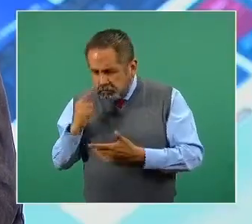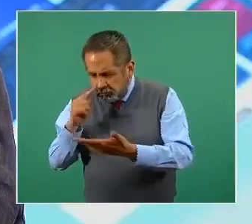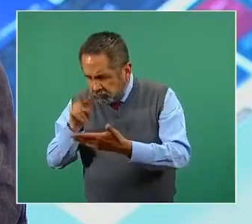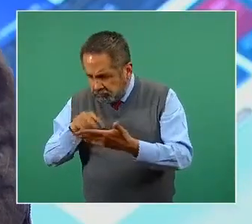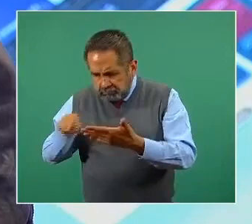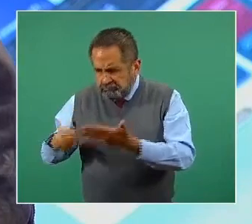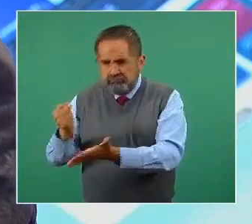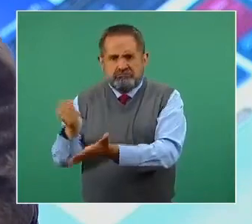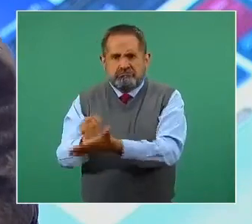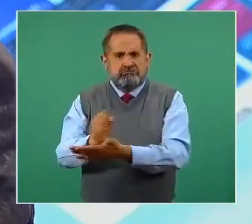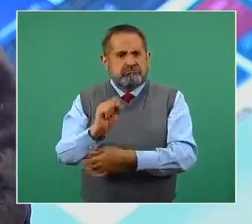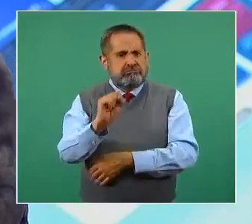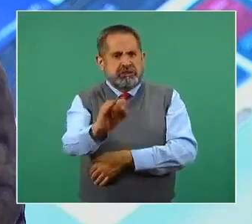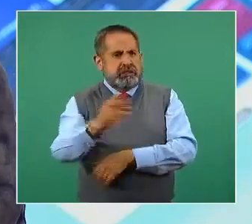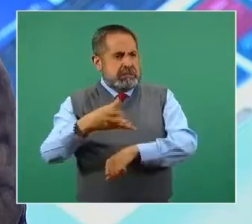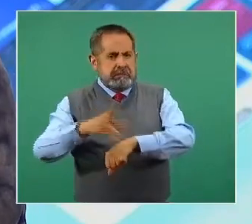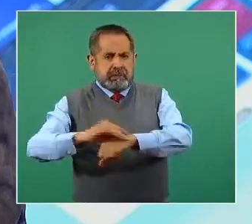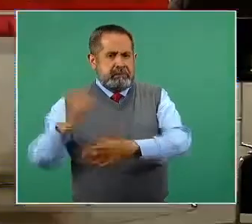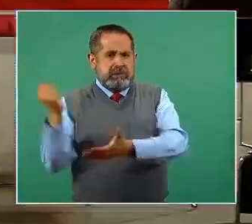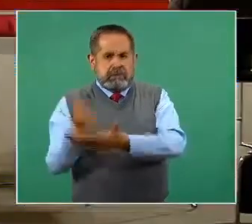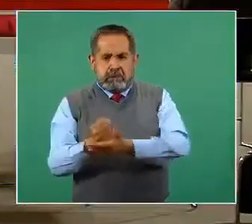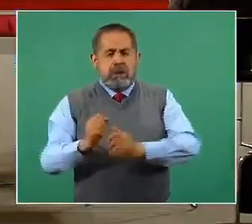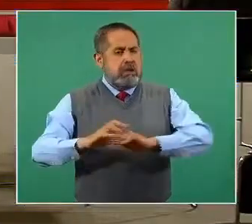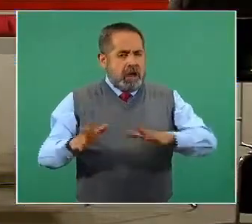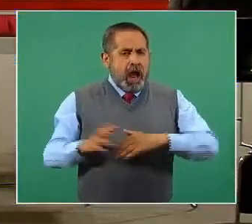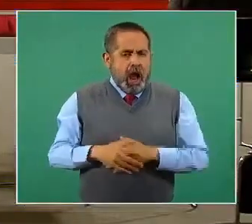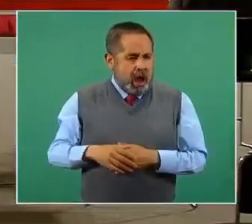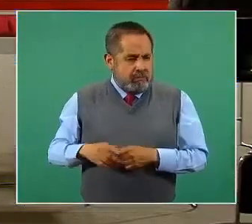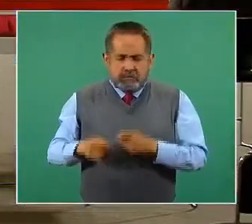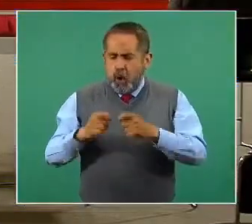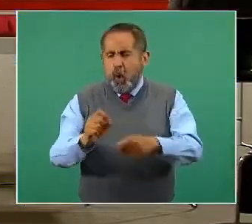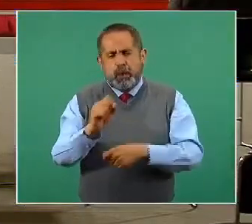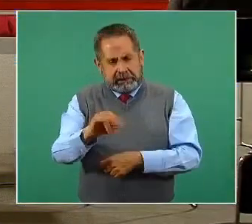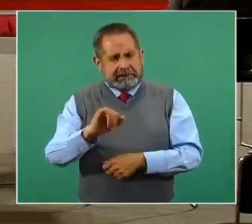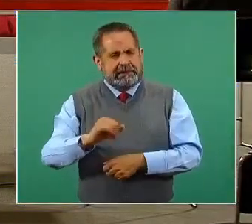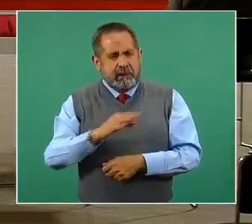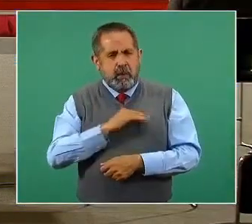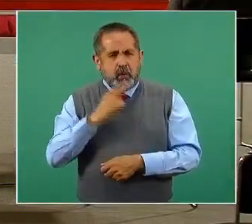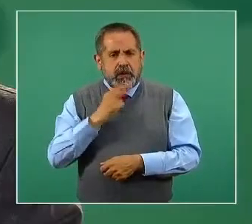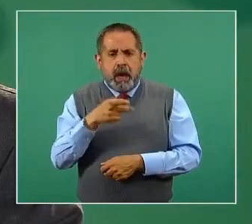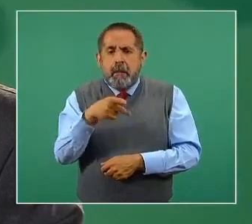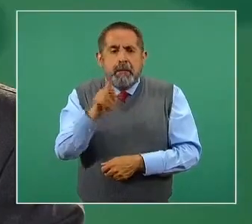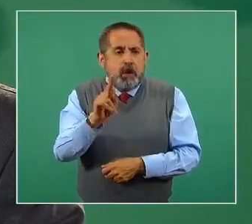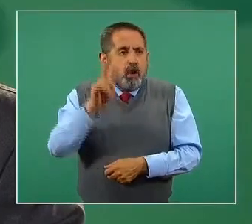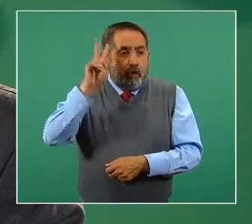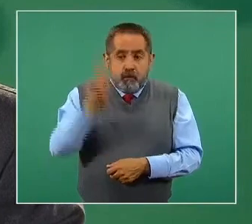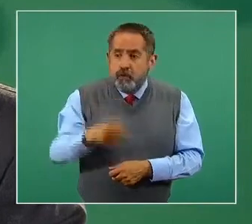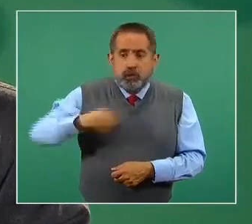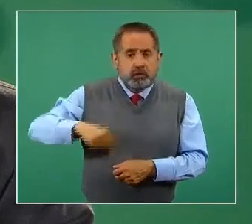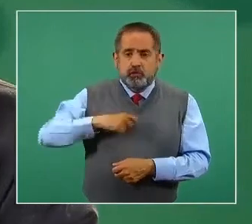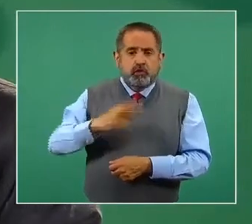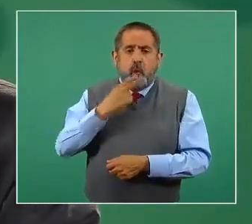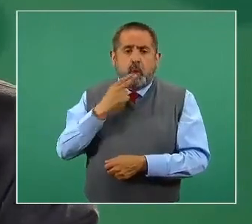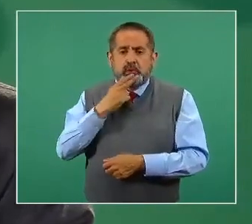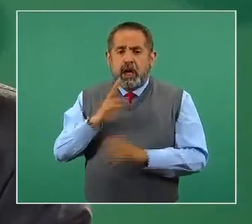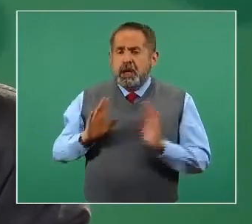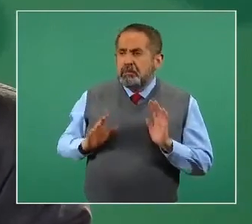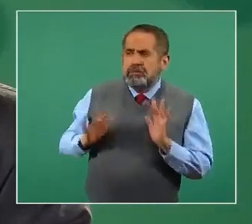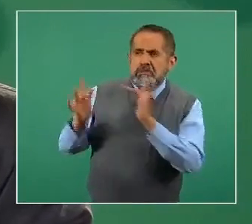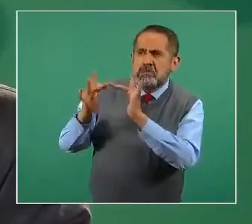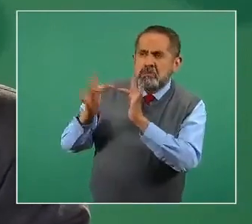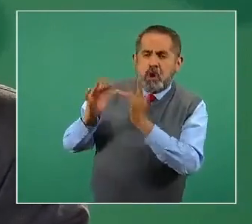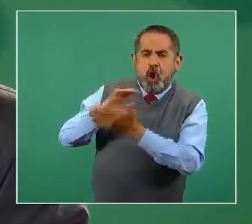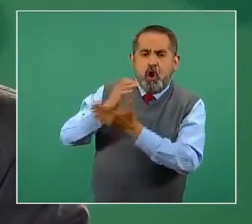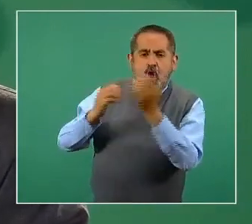COFEPRIS una recomendación de autorización y fue autorizada, pero no la estamos usando en este momento. No tenemos ningún